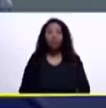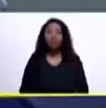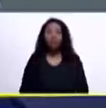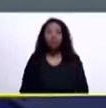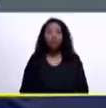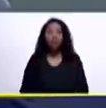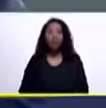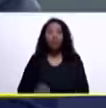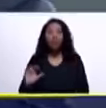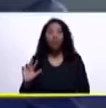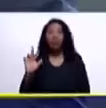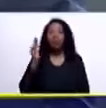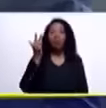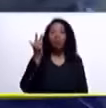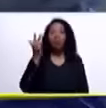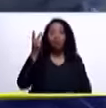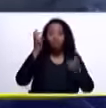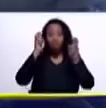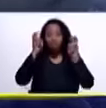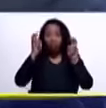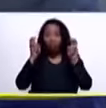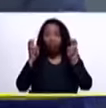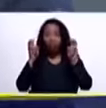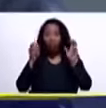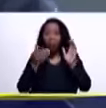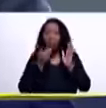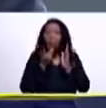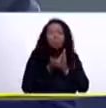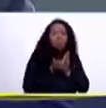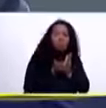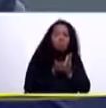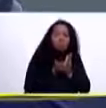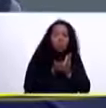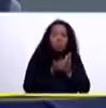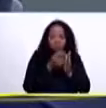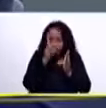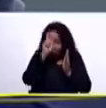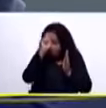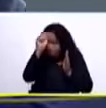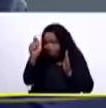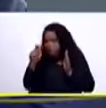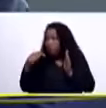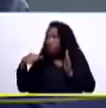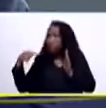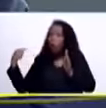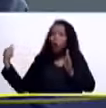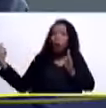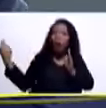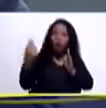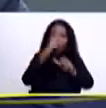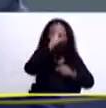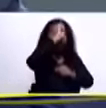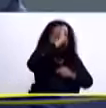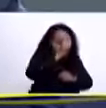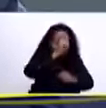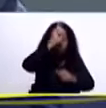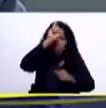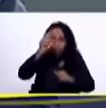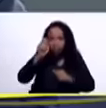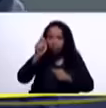En tercer lugar, nos permitió reconocernos todos, que no es